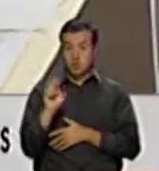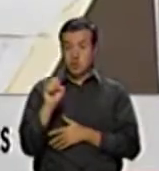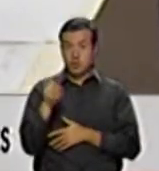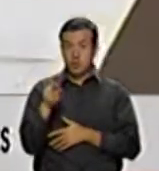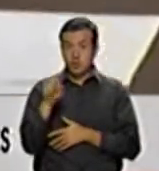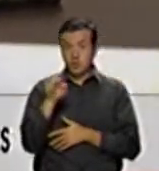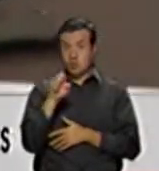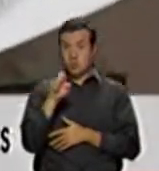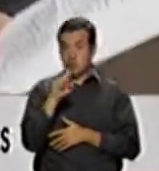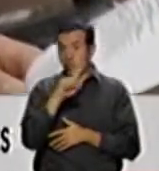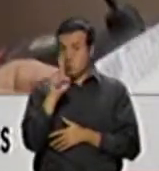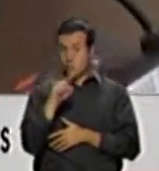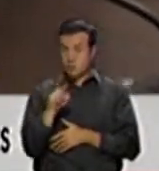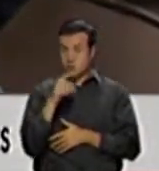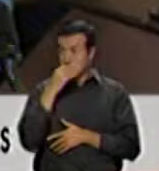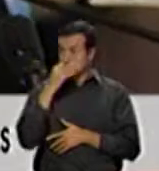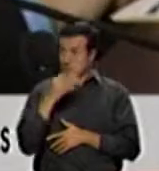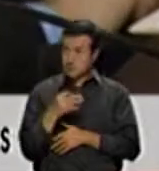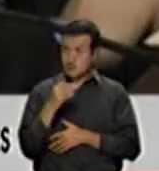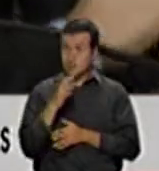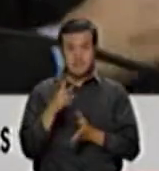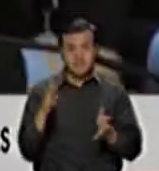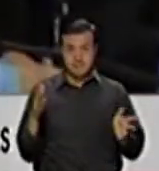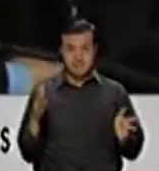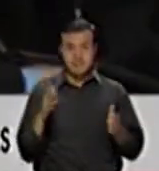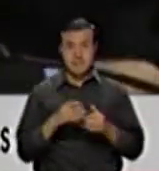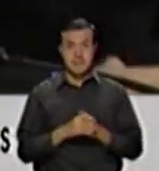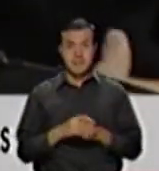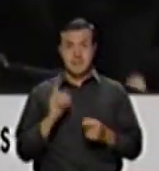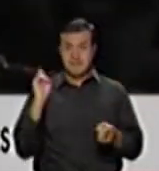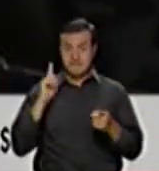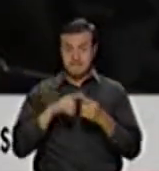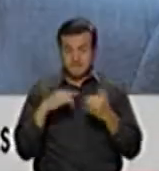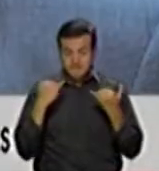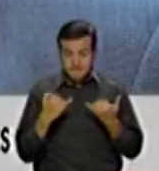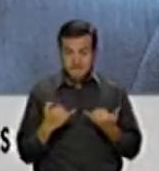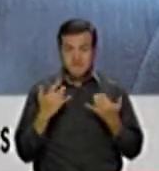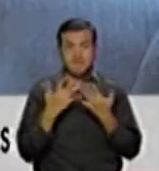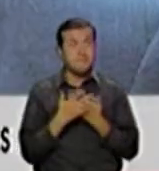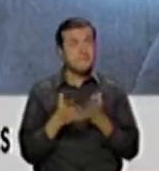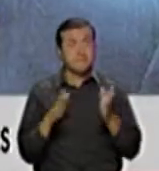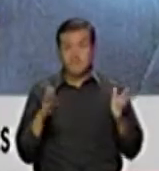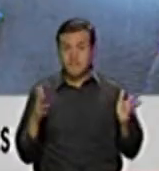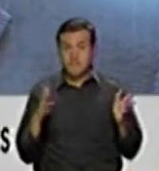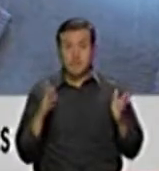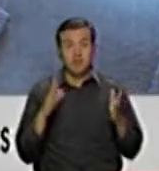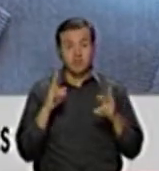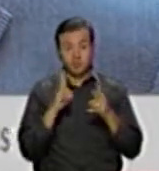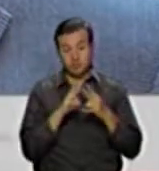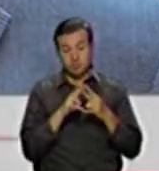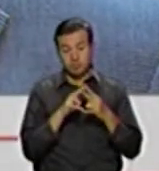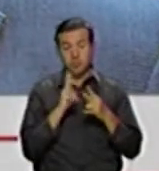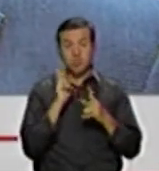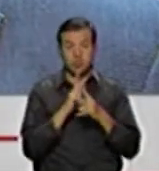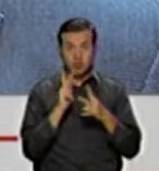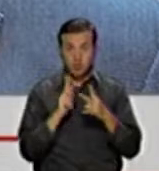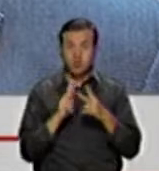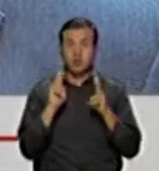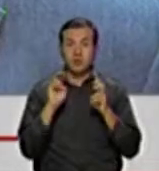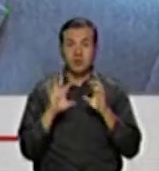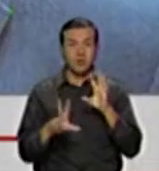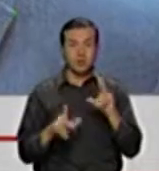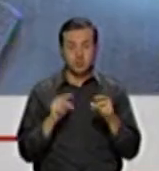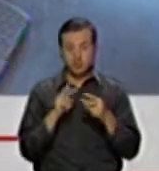Cobeña, no se ha cumplido lo que esperaba el país. No ha sacado a la luz más que dos casos emblemáticos de